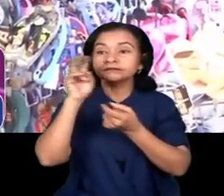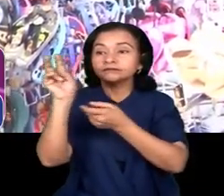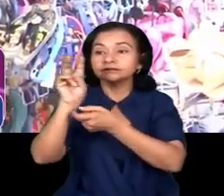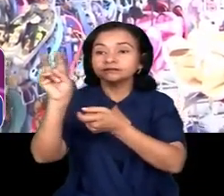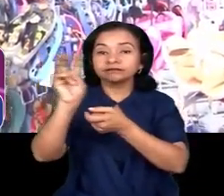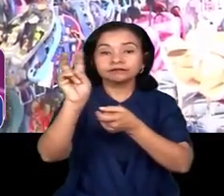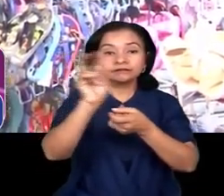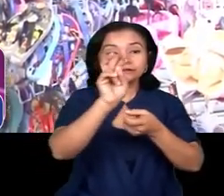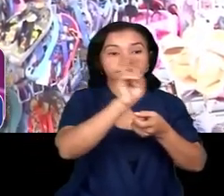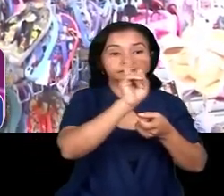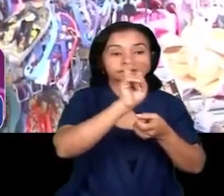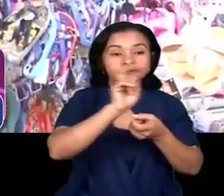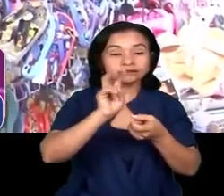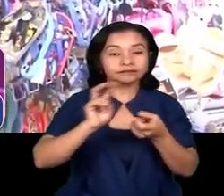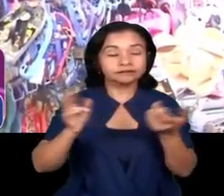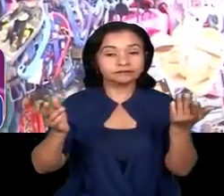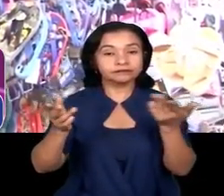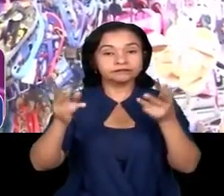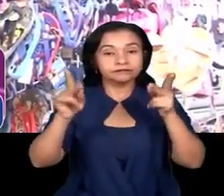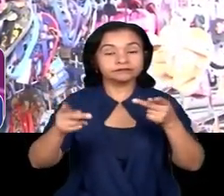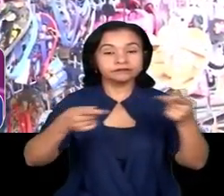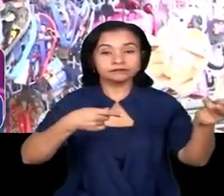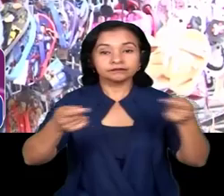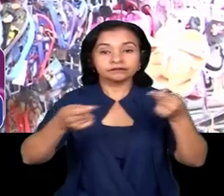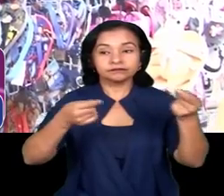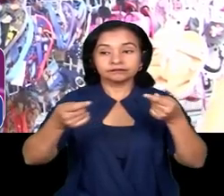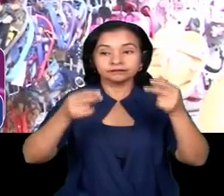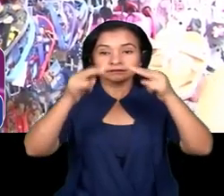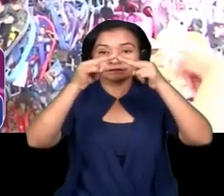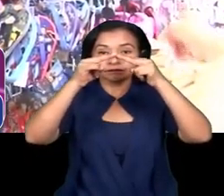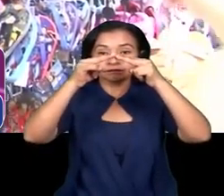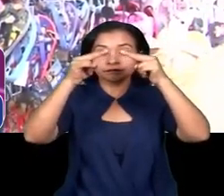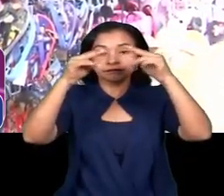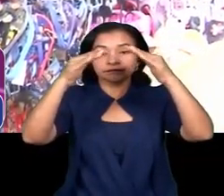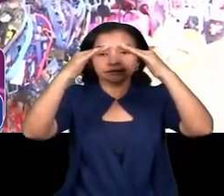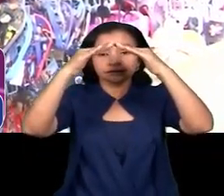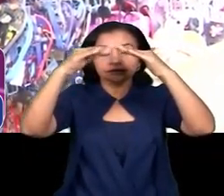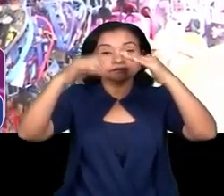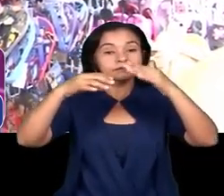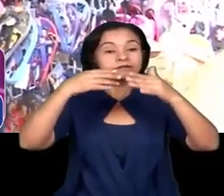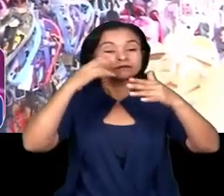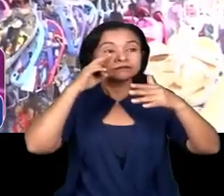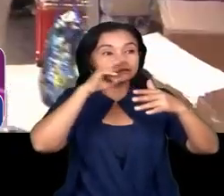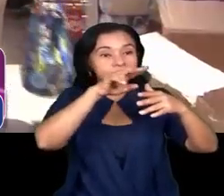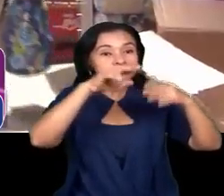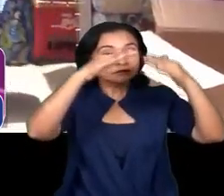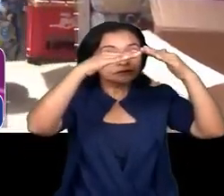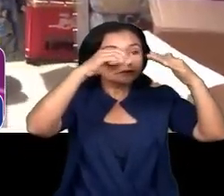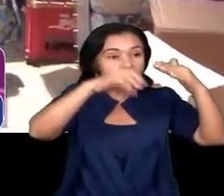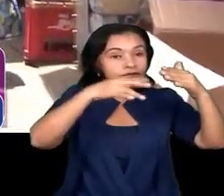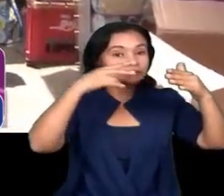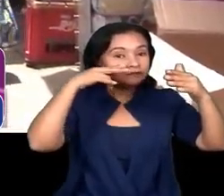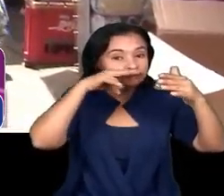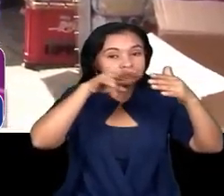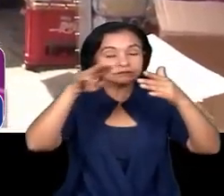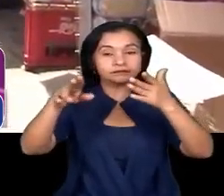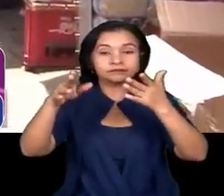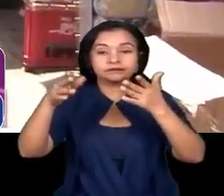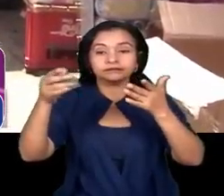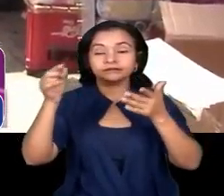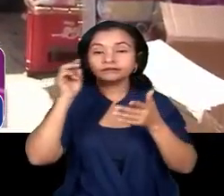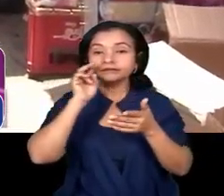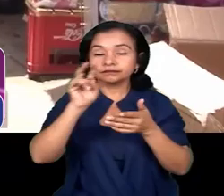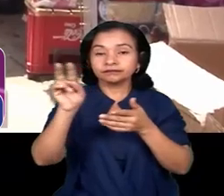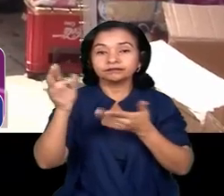las cuestiones de los comerciantes, sus conexiones que tienen internas, de electricidad interna, vamos a entrar